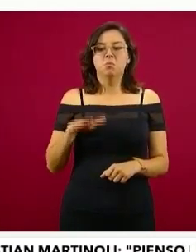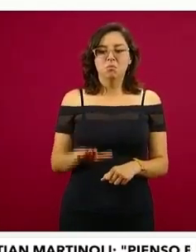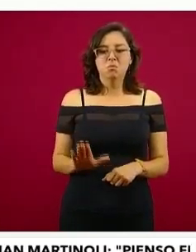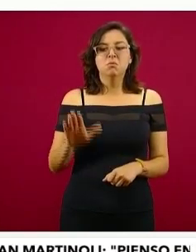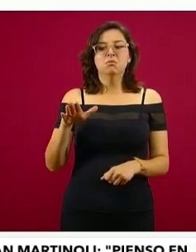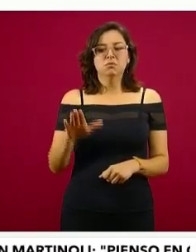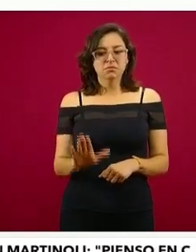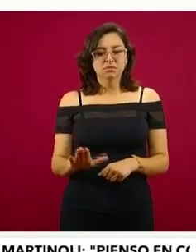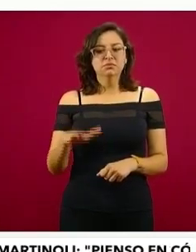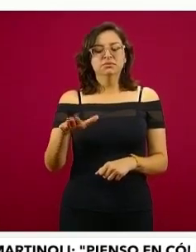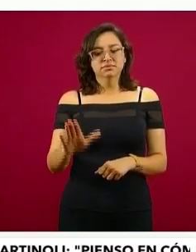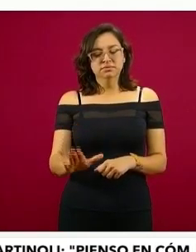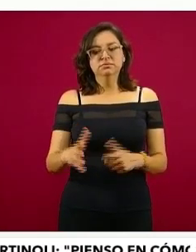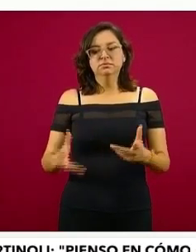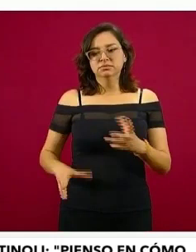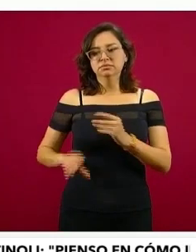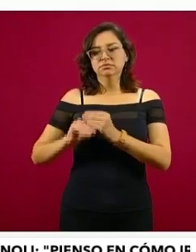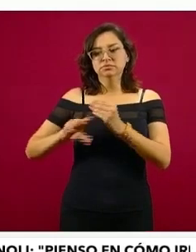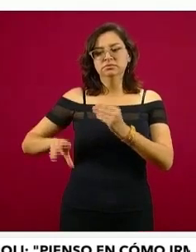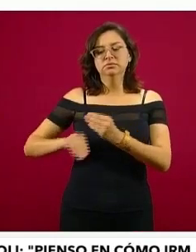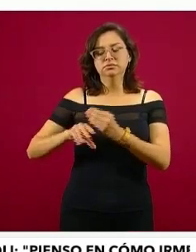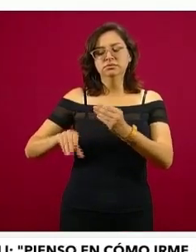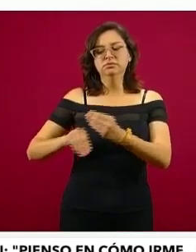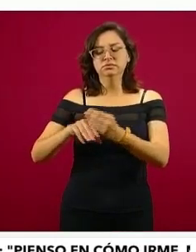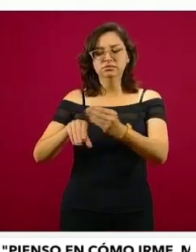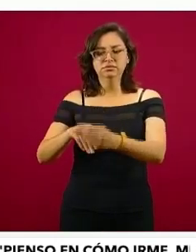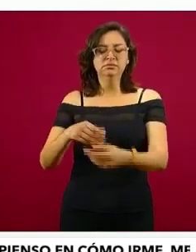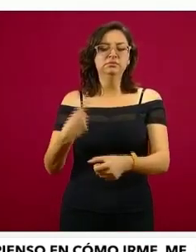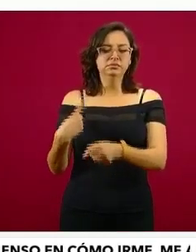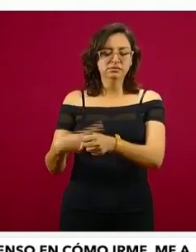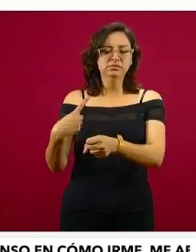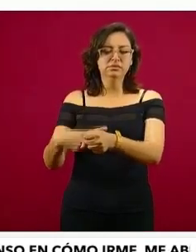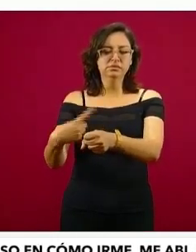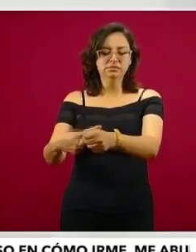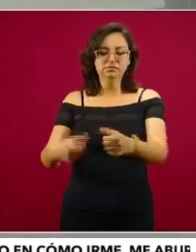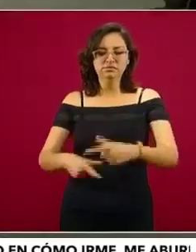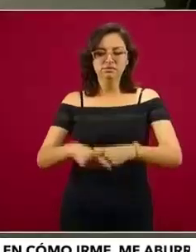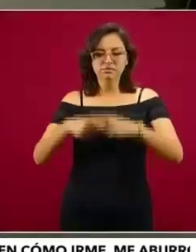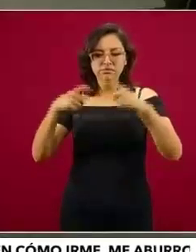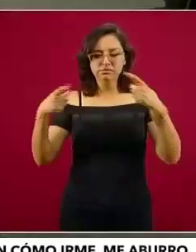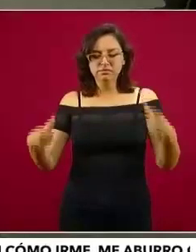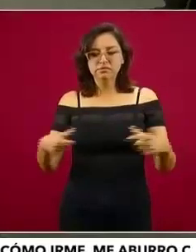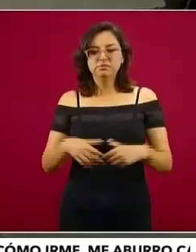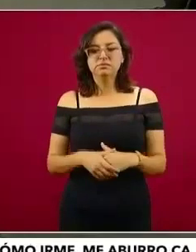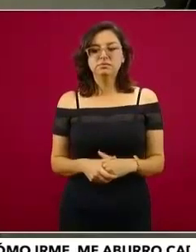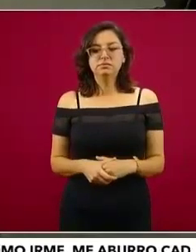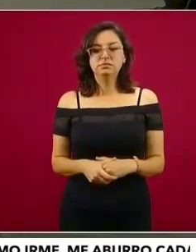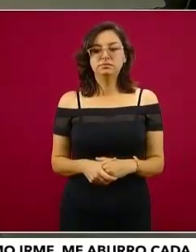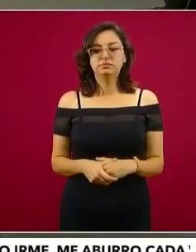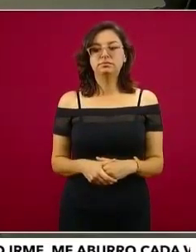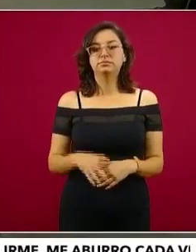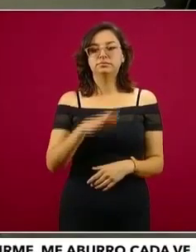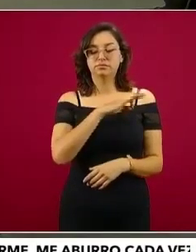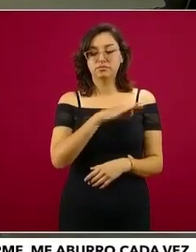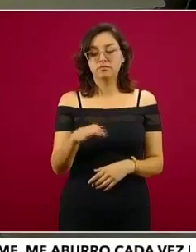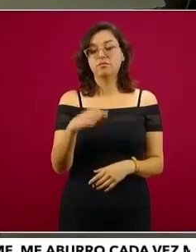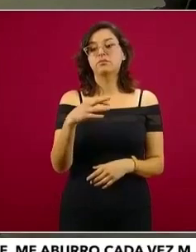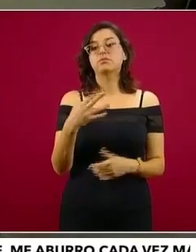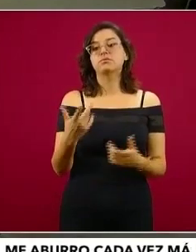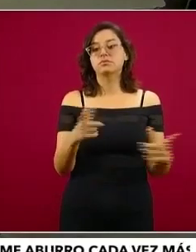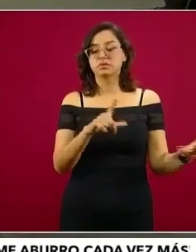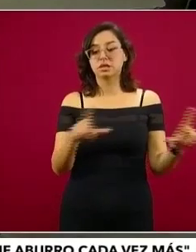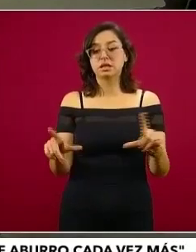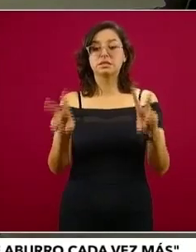con día la cantidad de casos confirmados. Enseguida pasamos ahora a revisar lo que es la ocupación y